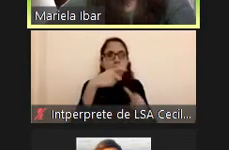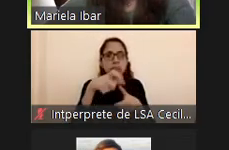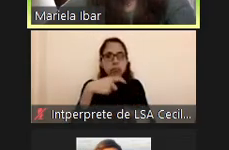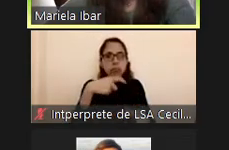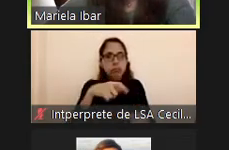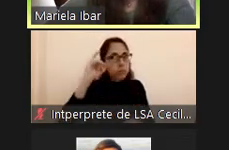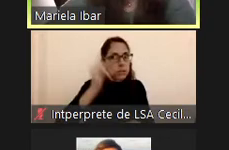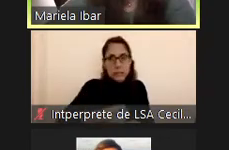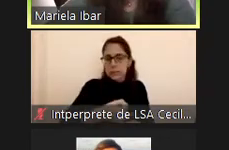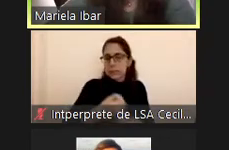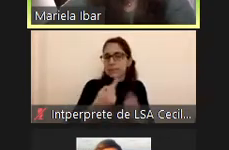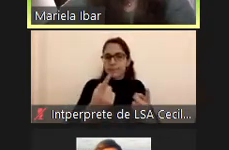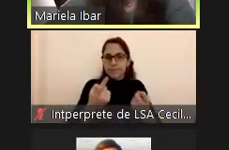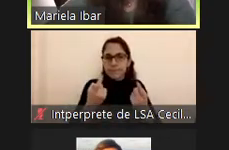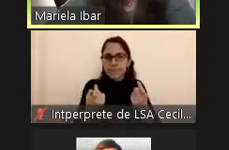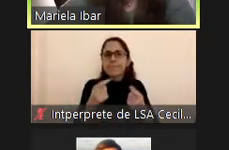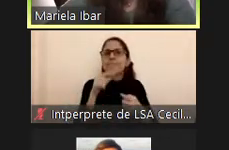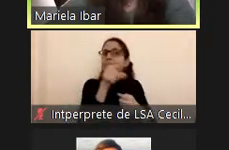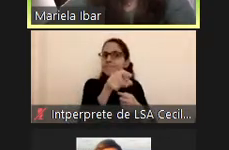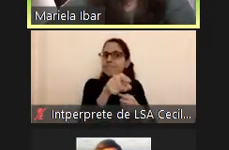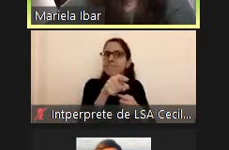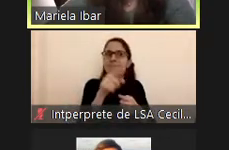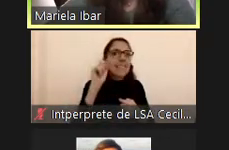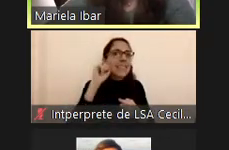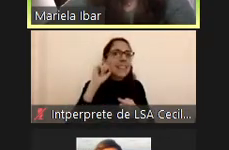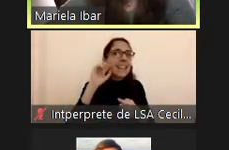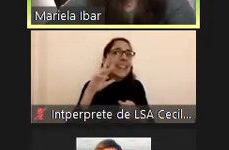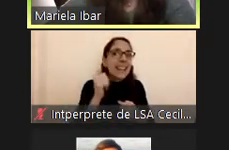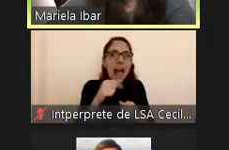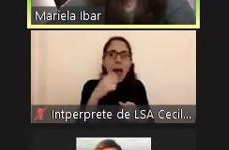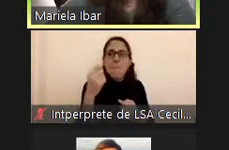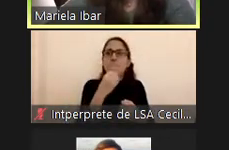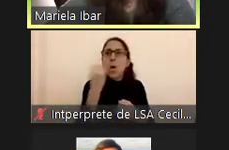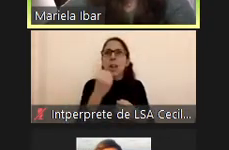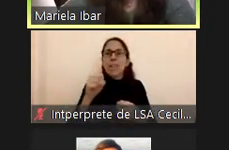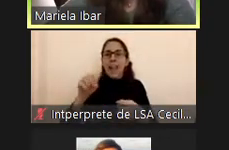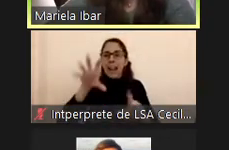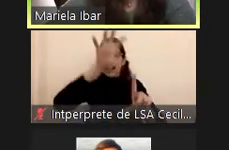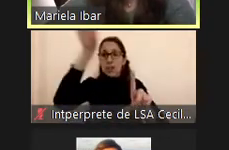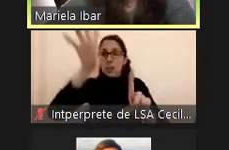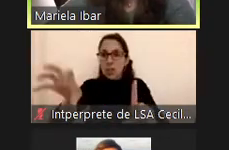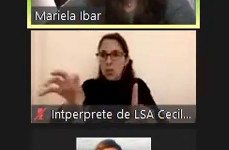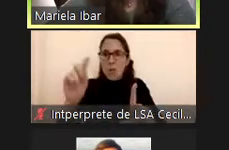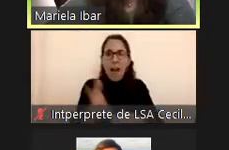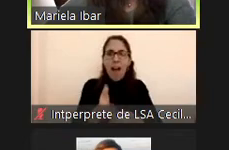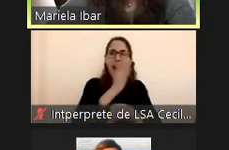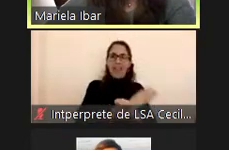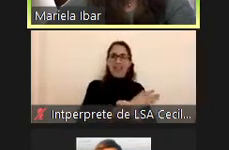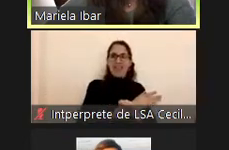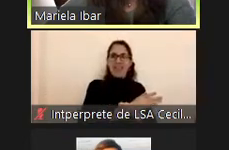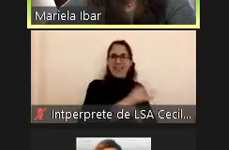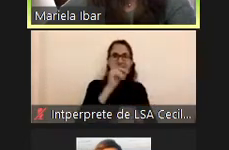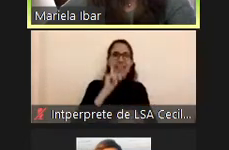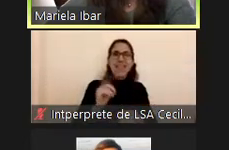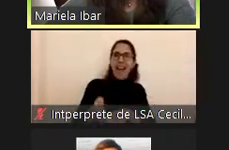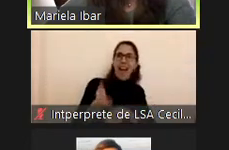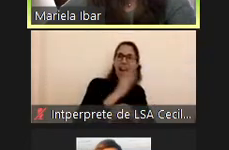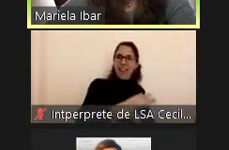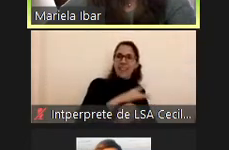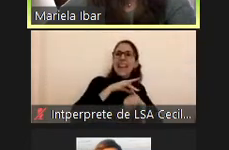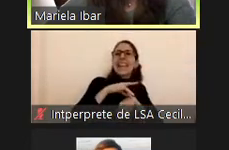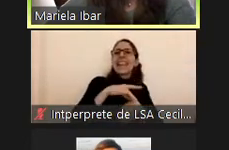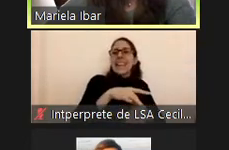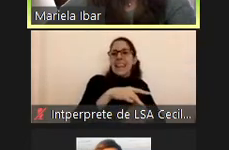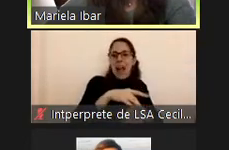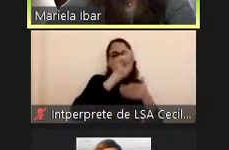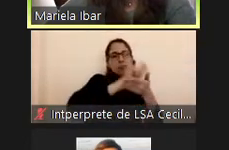la traten de completar antes de este encuentro sincrónico, así ustedes en esta clase sincrónica